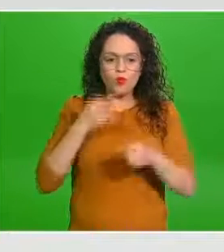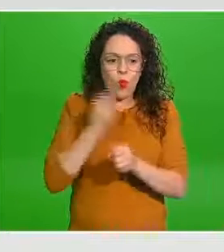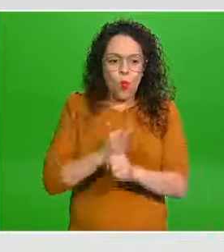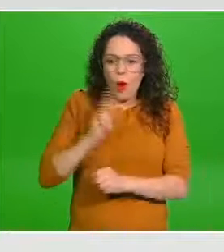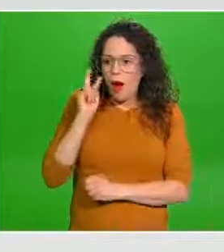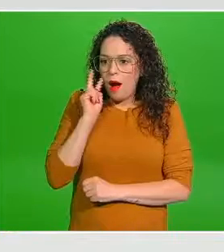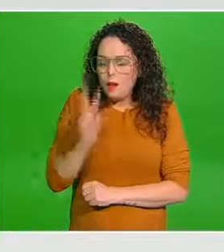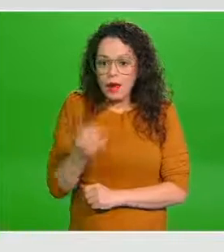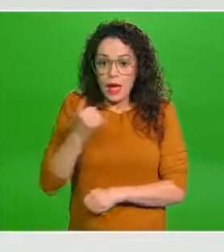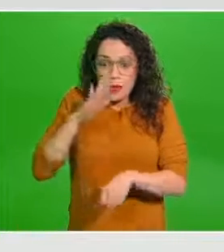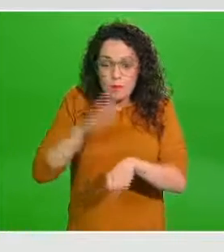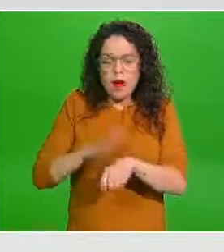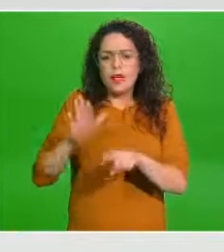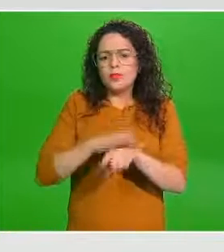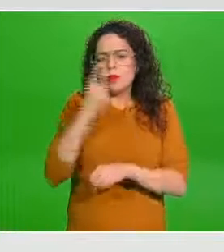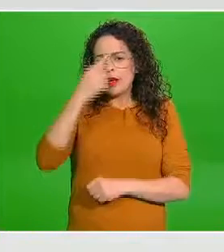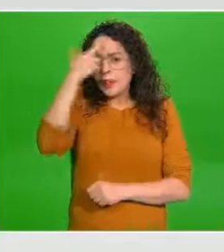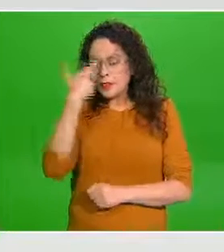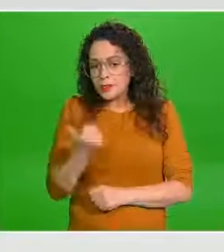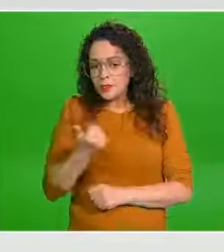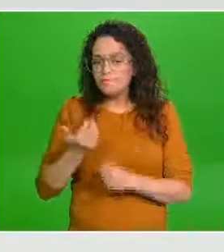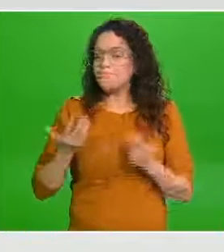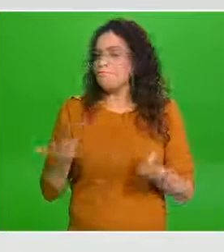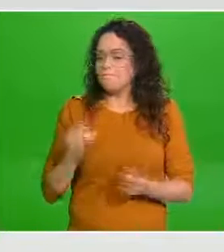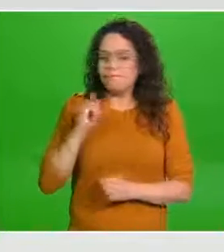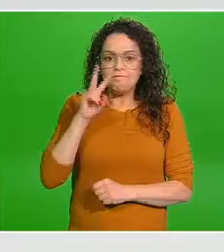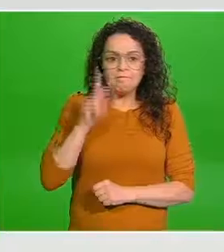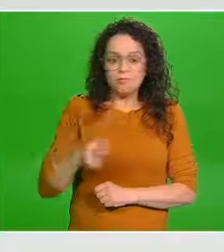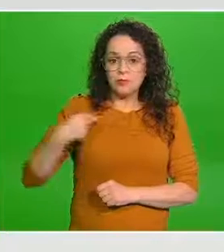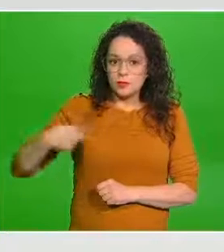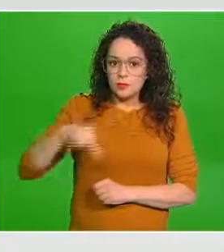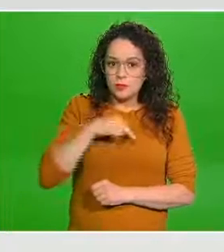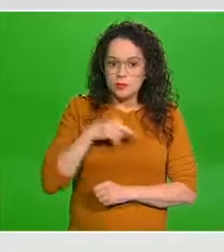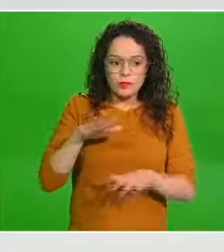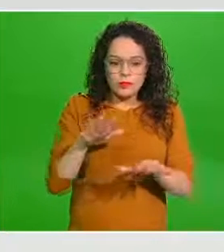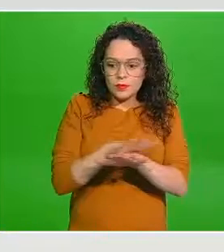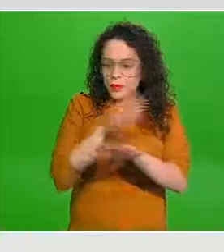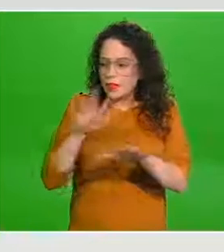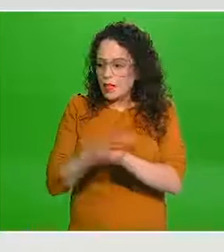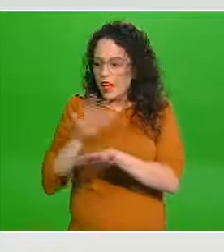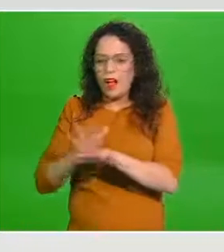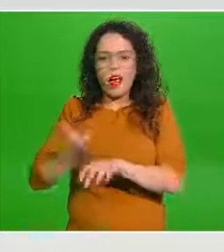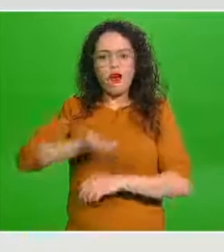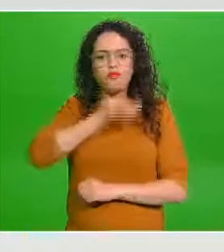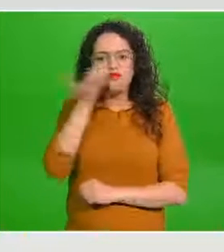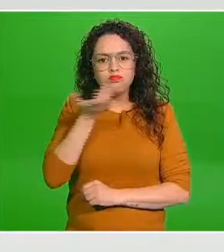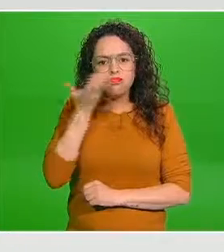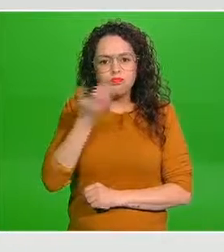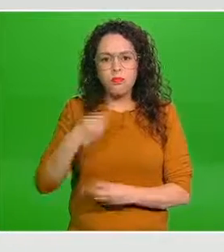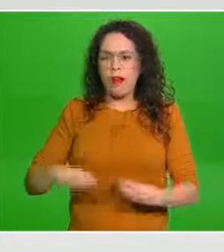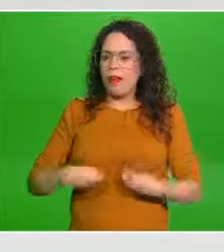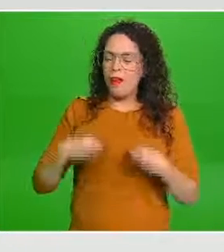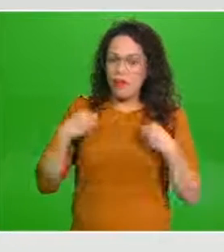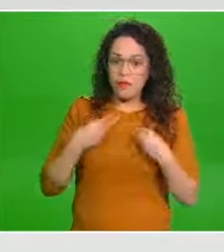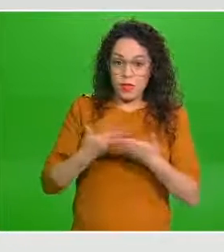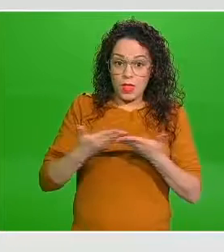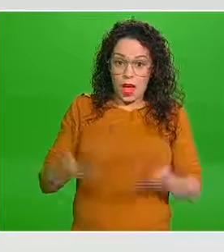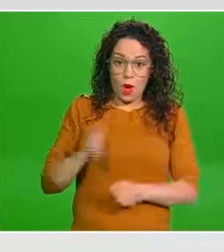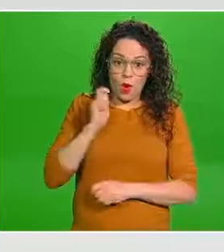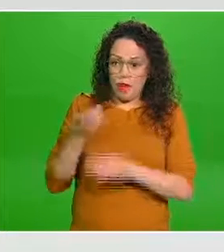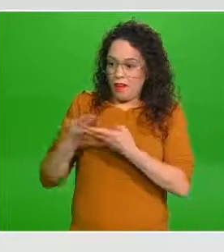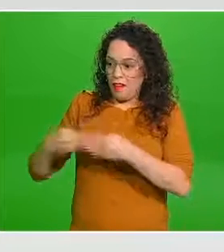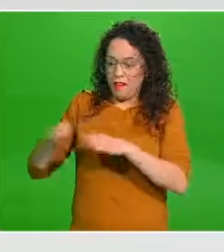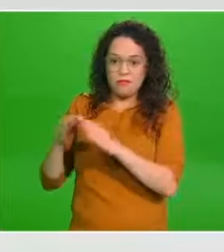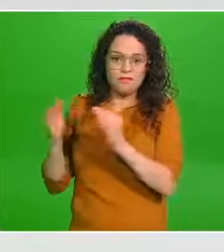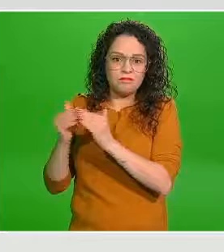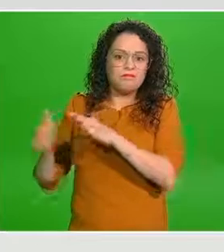viendo, sobre todo porque definitivamente nuestros cambios, inclusive de hábitos, de estilo de vida, ahora con el confinamiento, pues